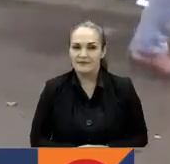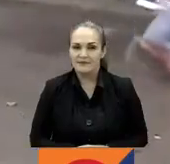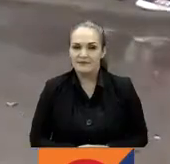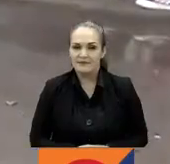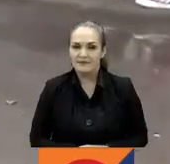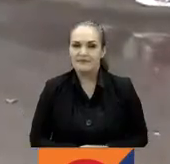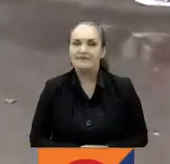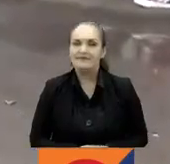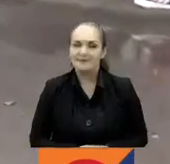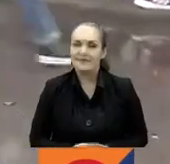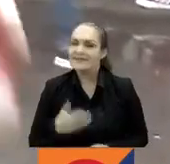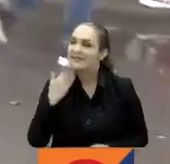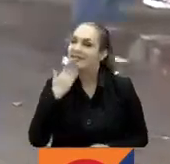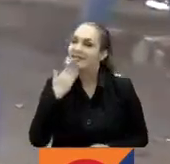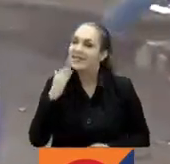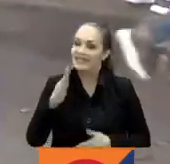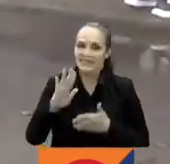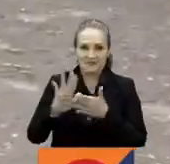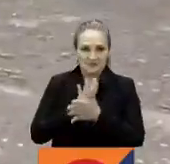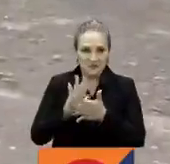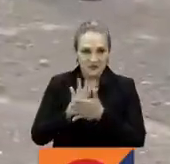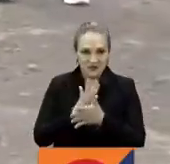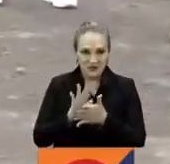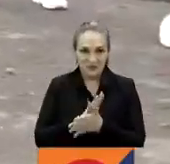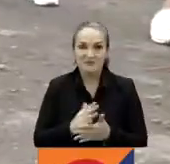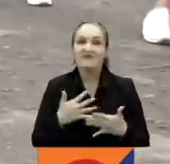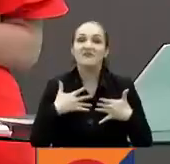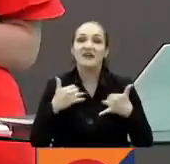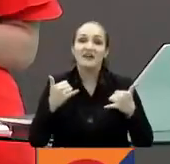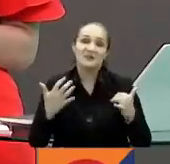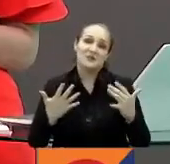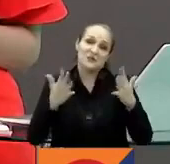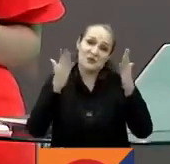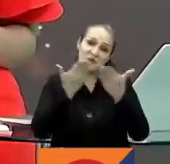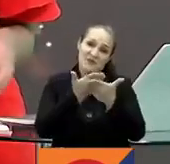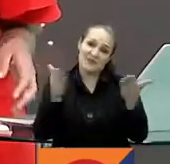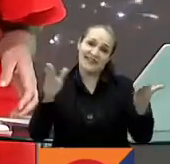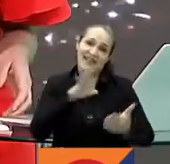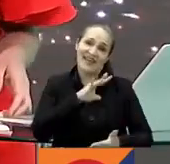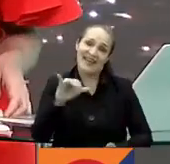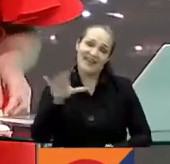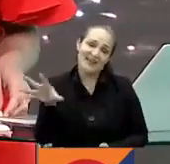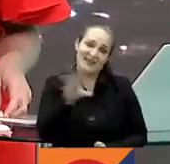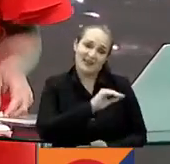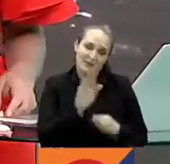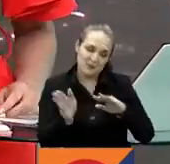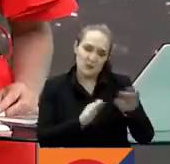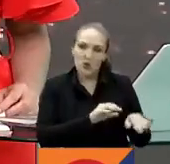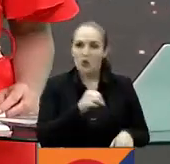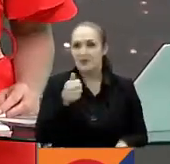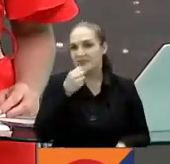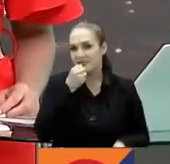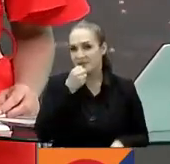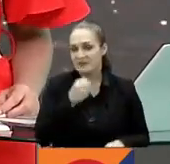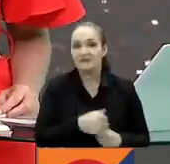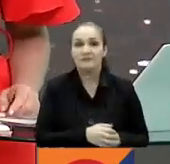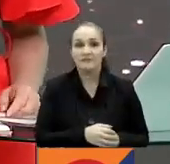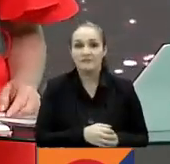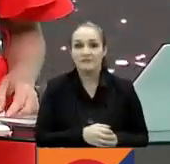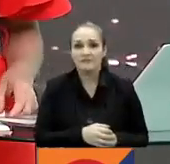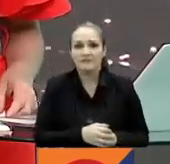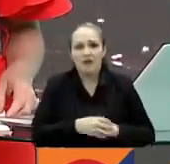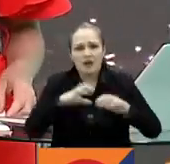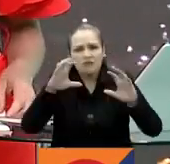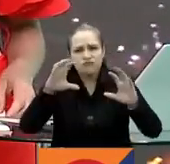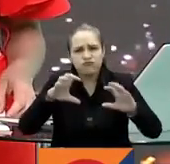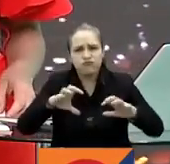Carlos Gutiérrez, muchísimas gracias por esta información y feliz cumpleaños a todos los caleños. Y pasamos a otras noticias, porque las lluvias y vientos de las